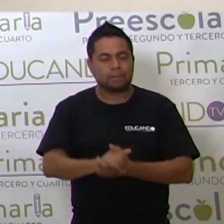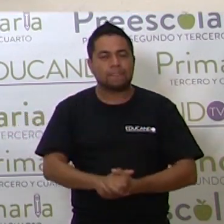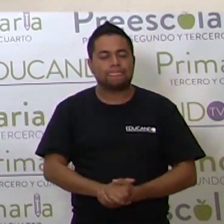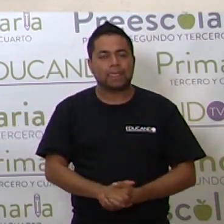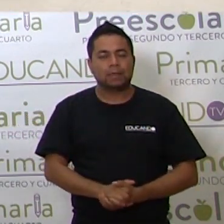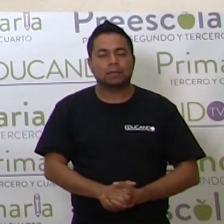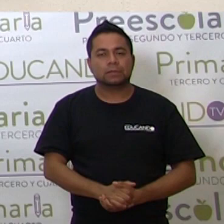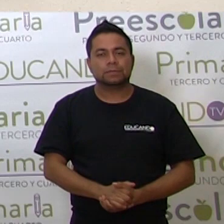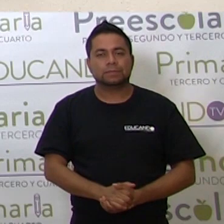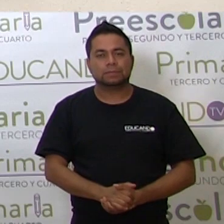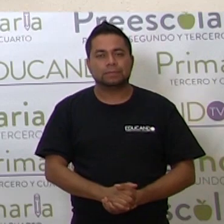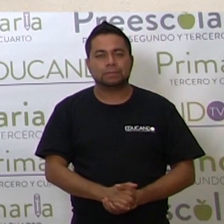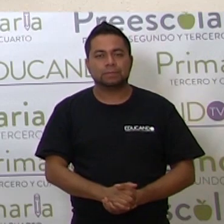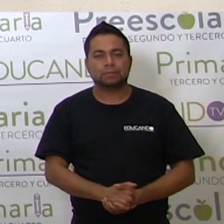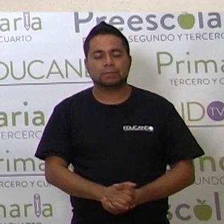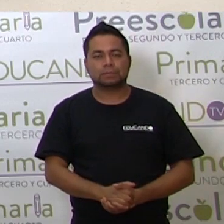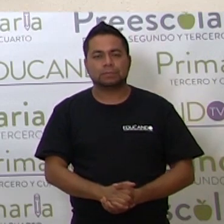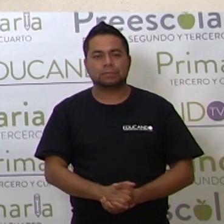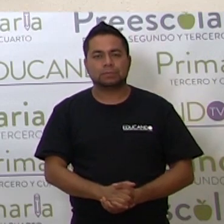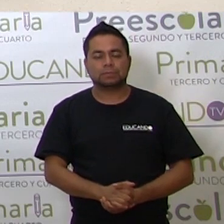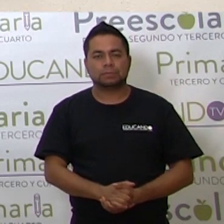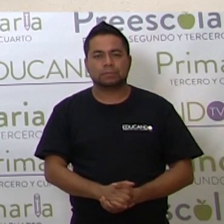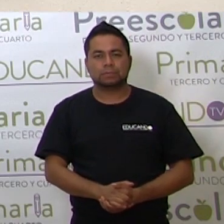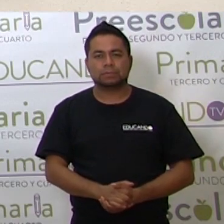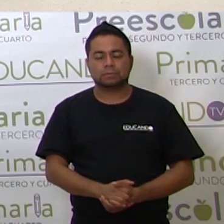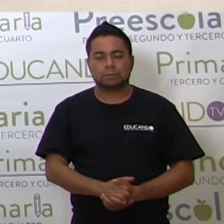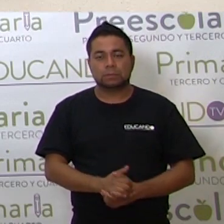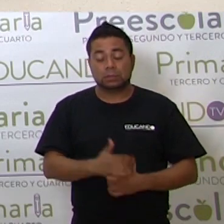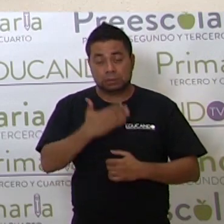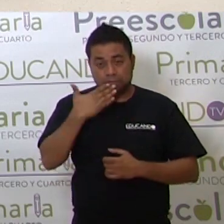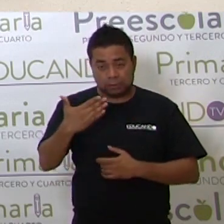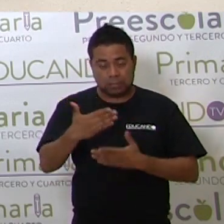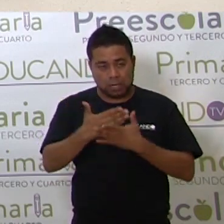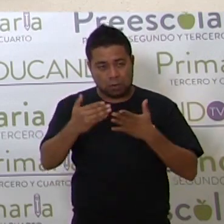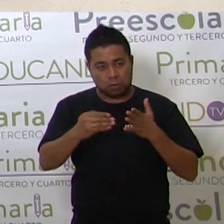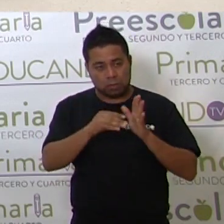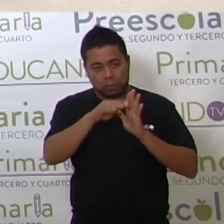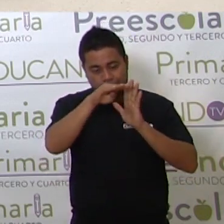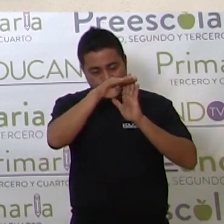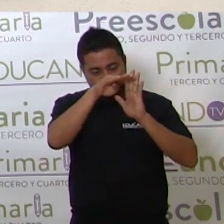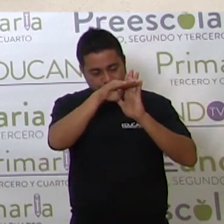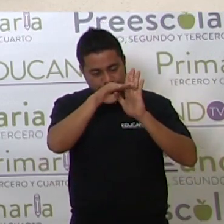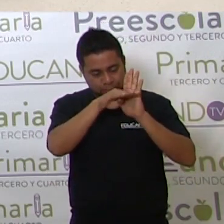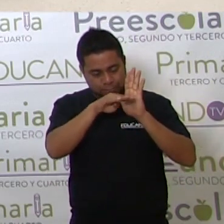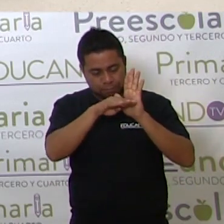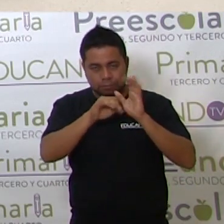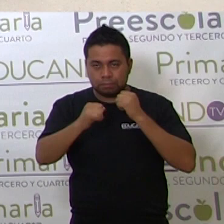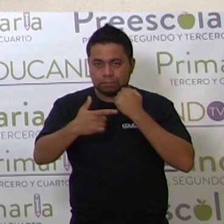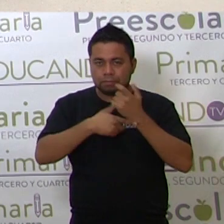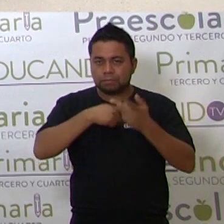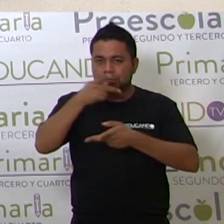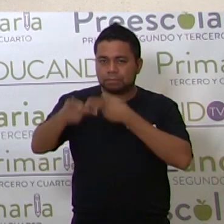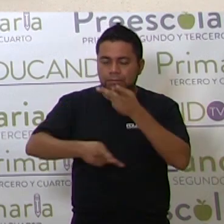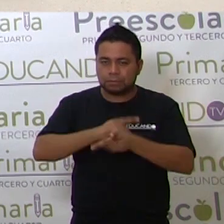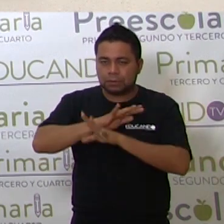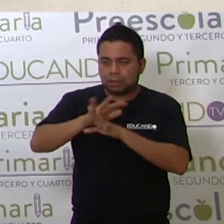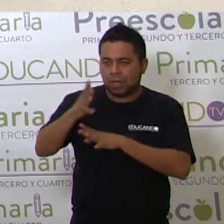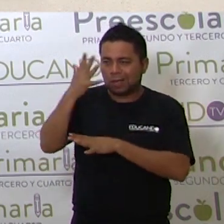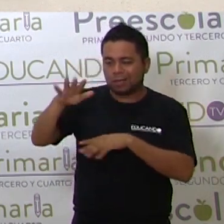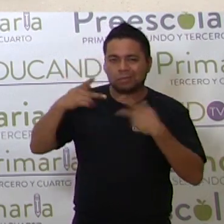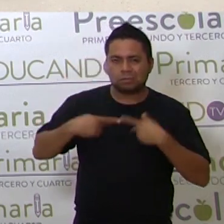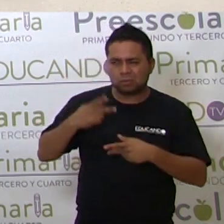vamos a ver ahora algunas preguntas que le aplicamos a 10